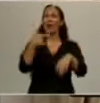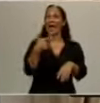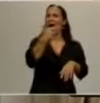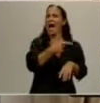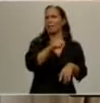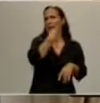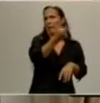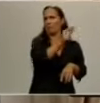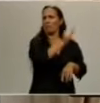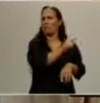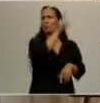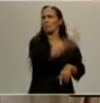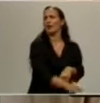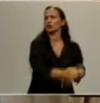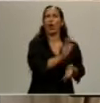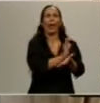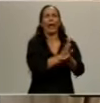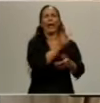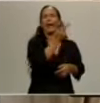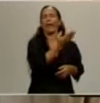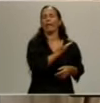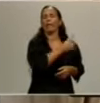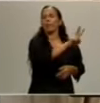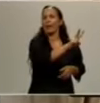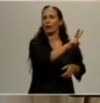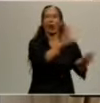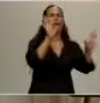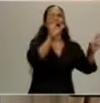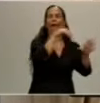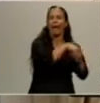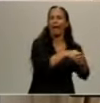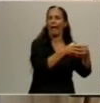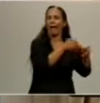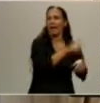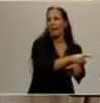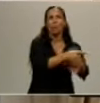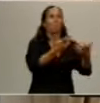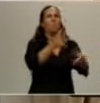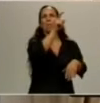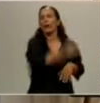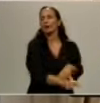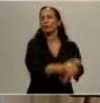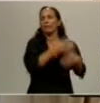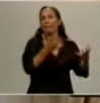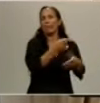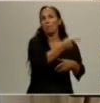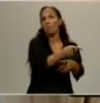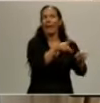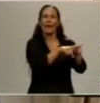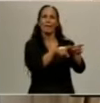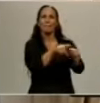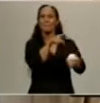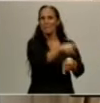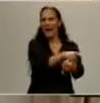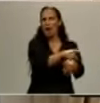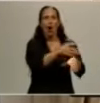un fervoroso militante del Frente para la Victoria, y además de eso, hubiera tenido un hermano con